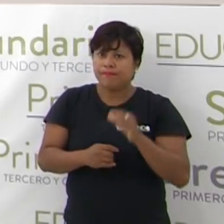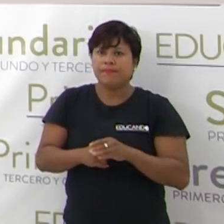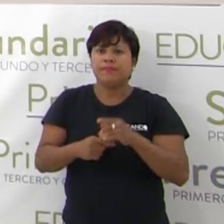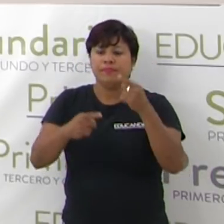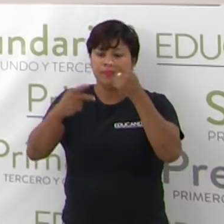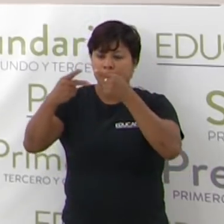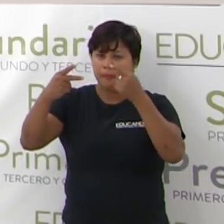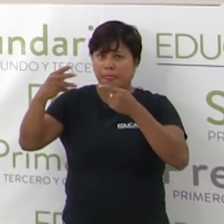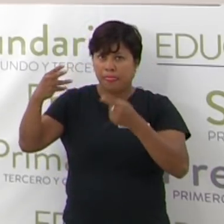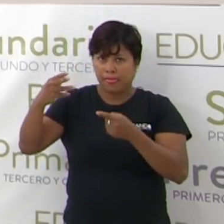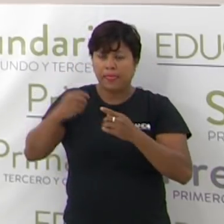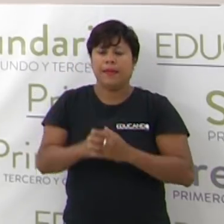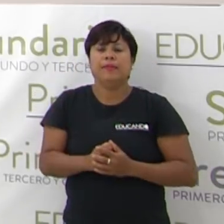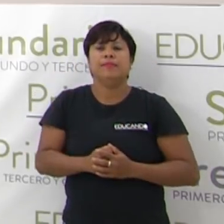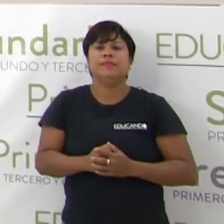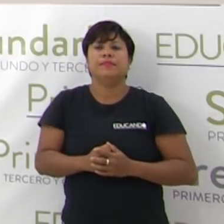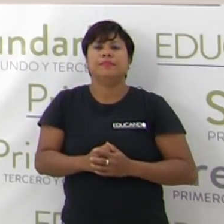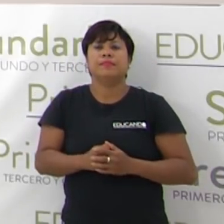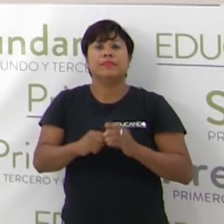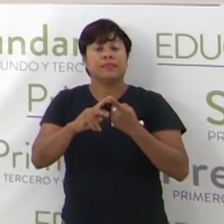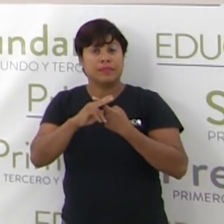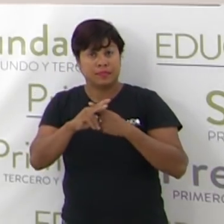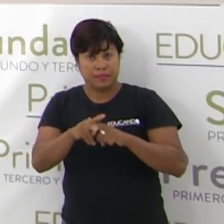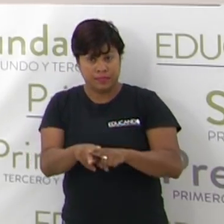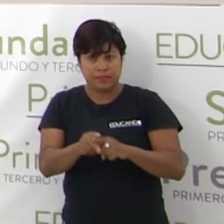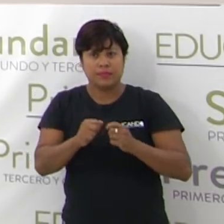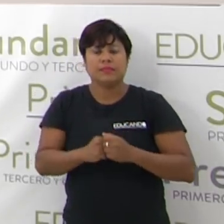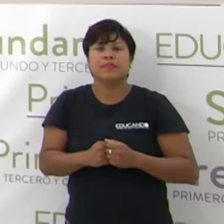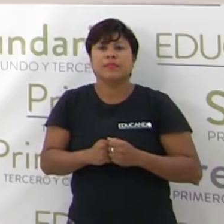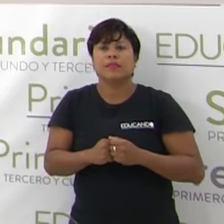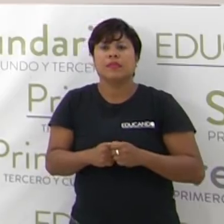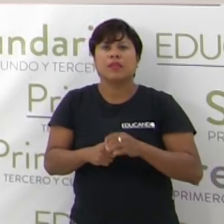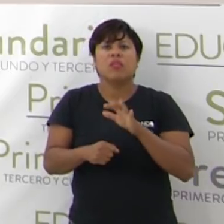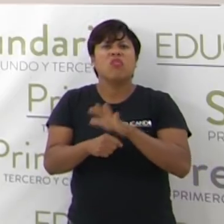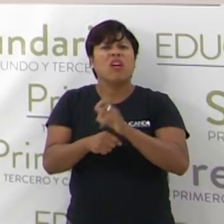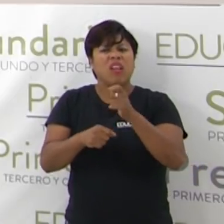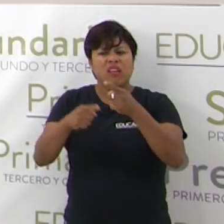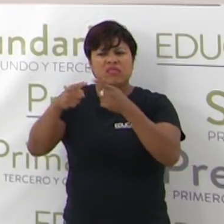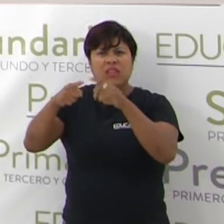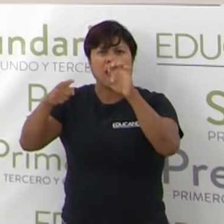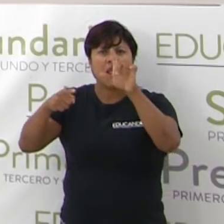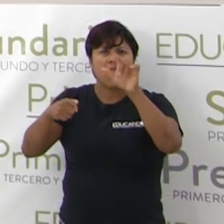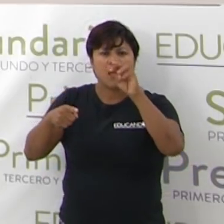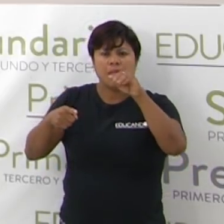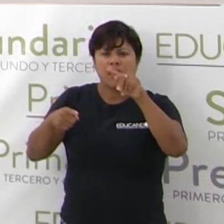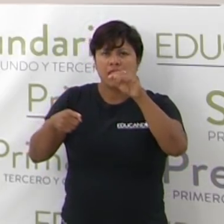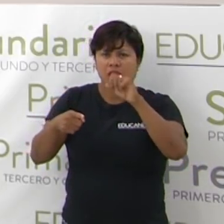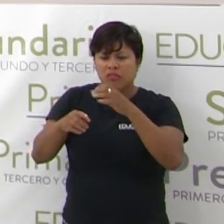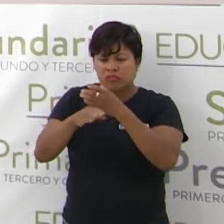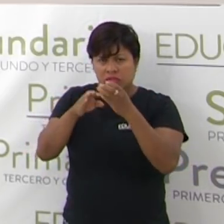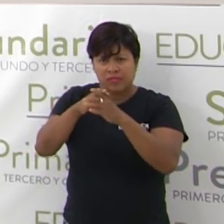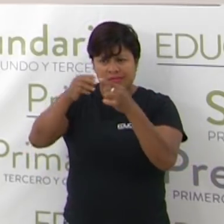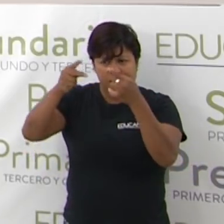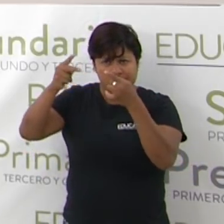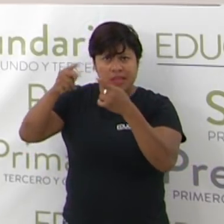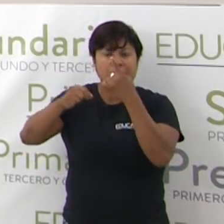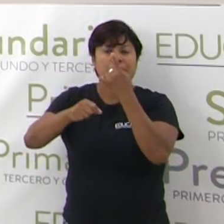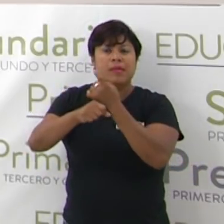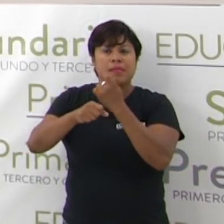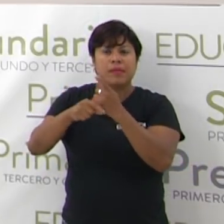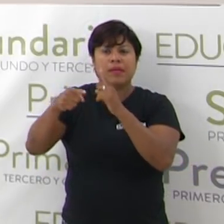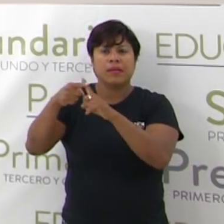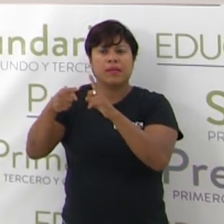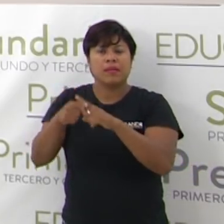y partes de una narración. Vamos a empezar por los elementos. ¿Cuáles serán los elementos de una narración? En primer lugar tenemos